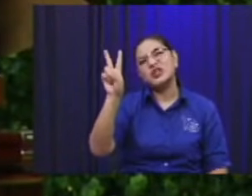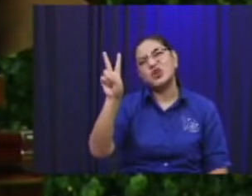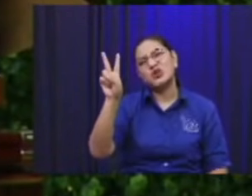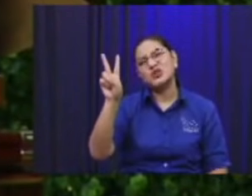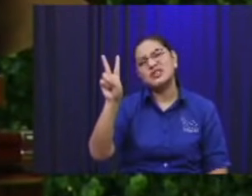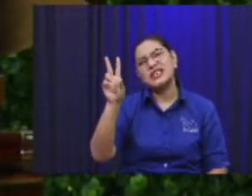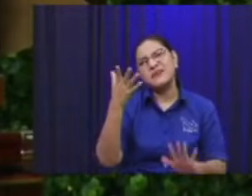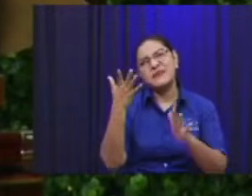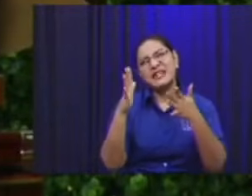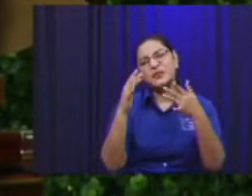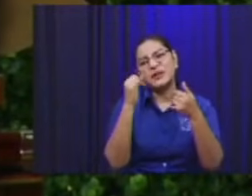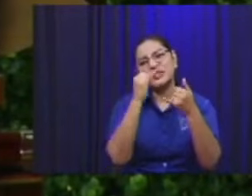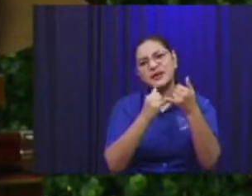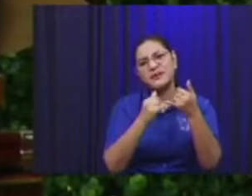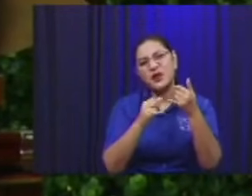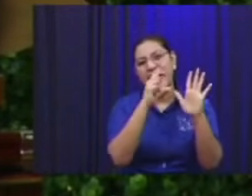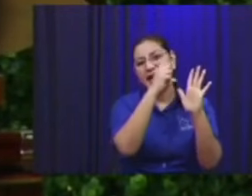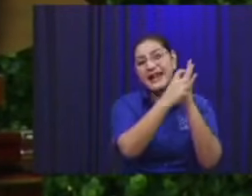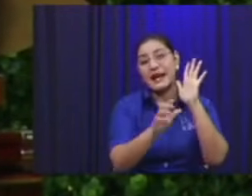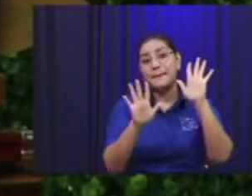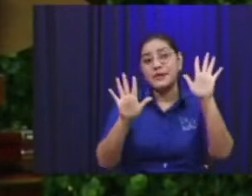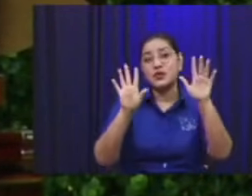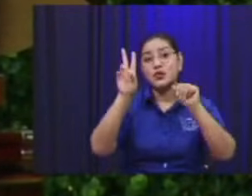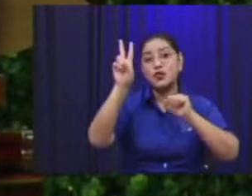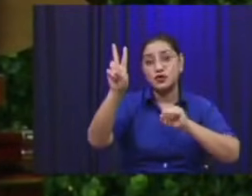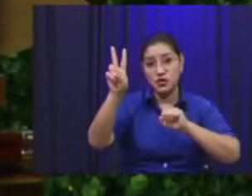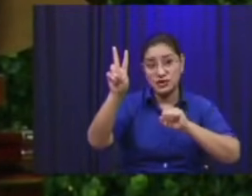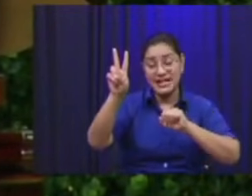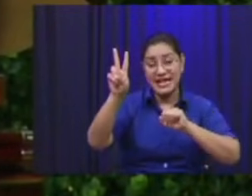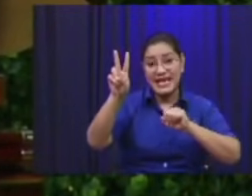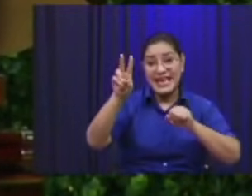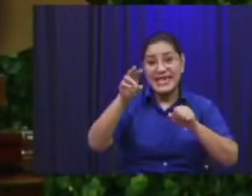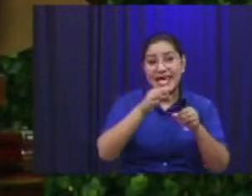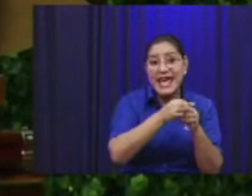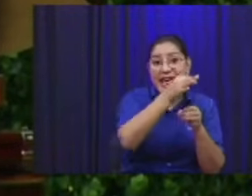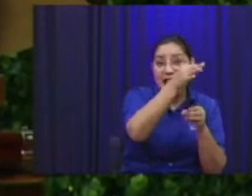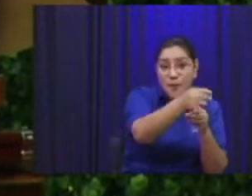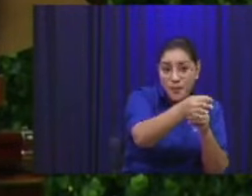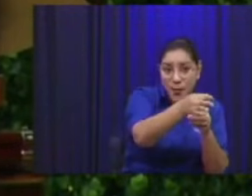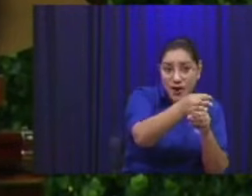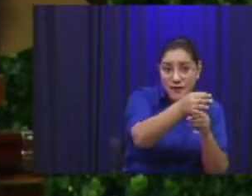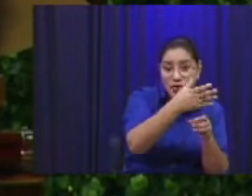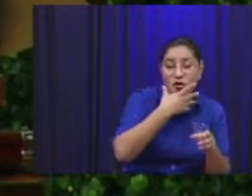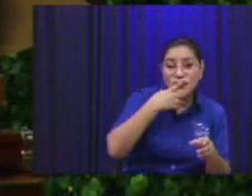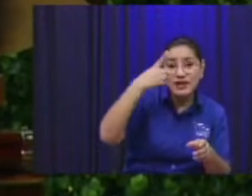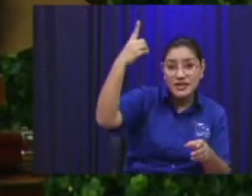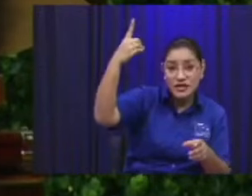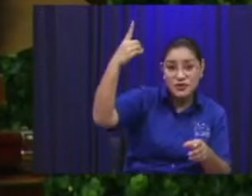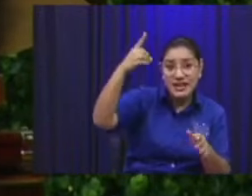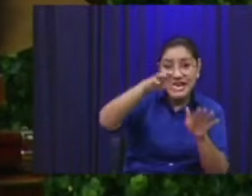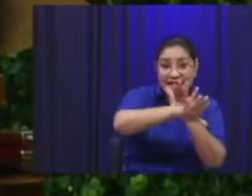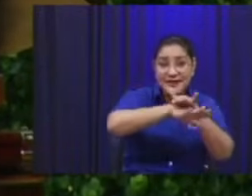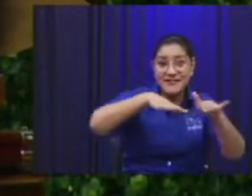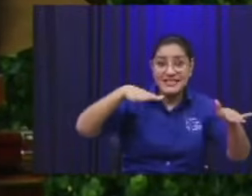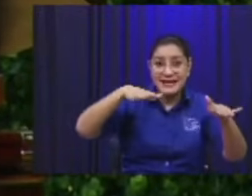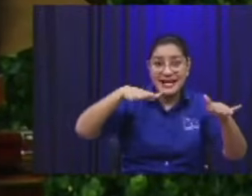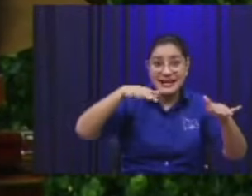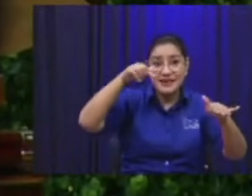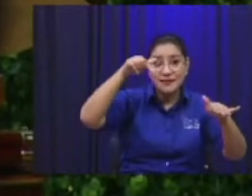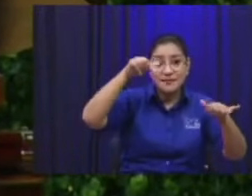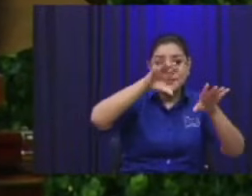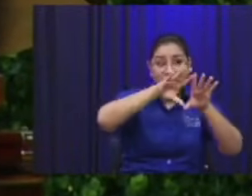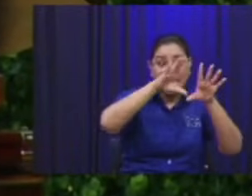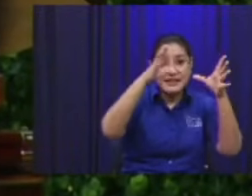el 12 verdad sino que es la salida del pueblo de dios de esta tierra al